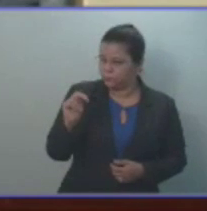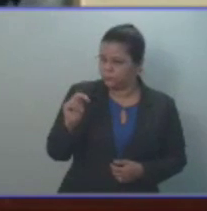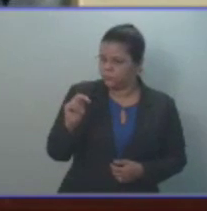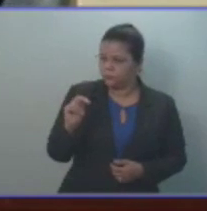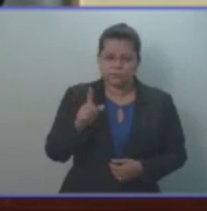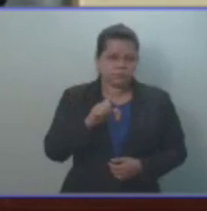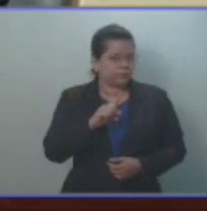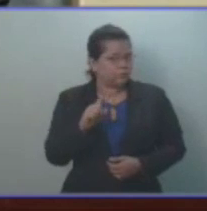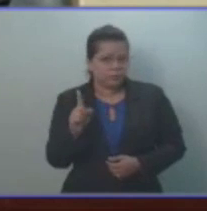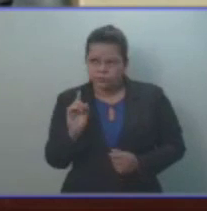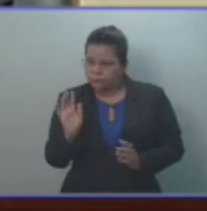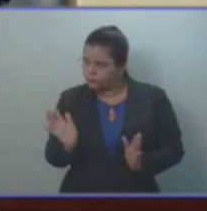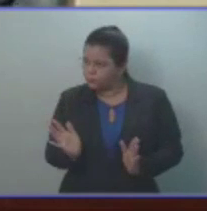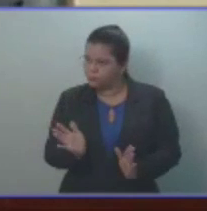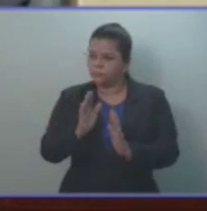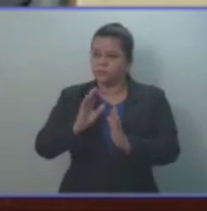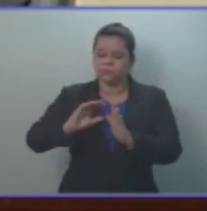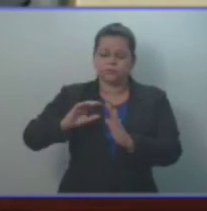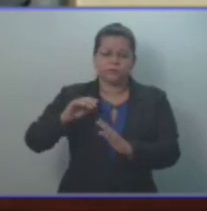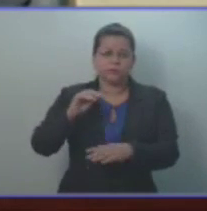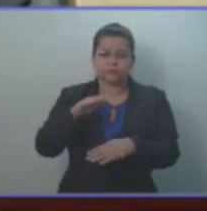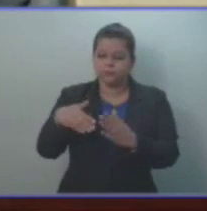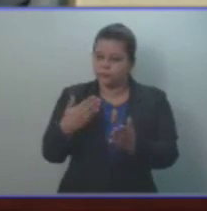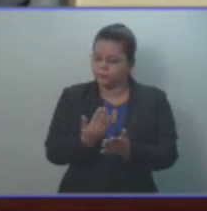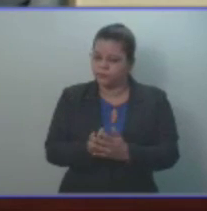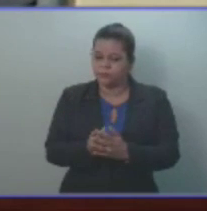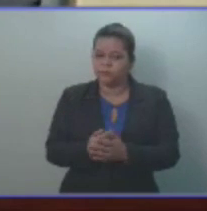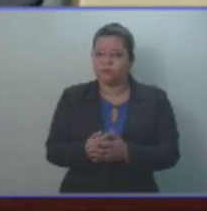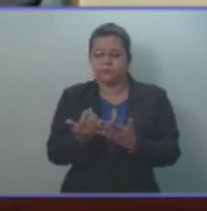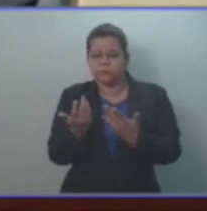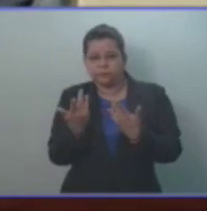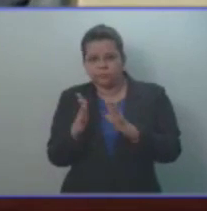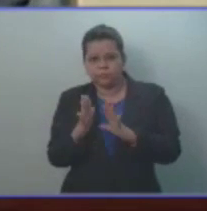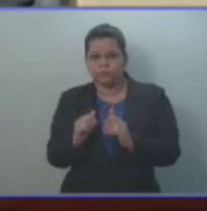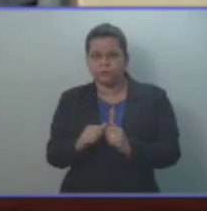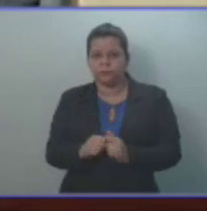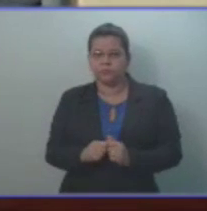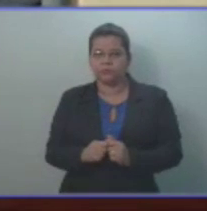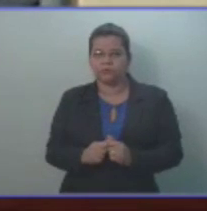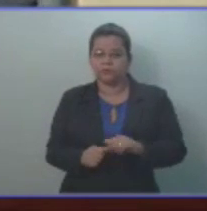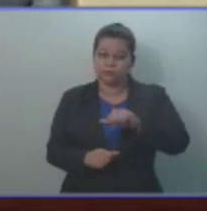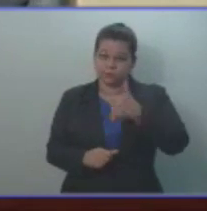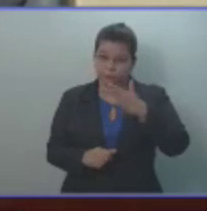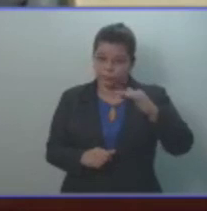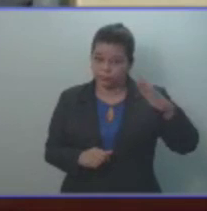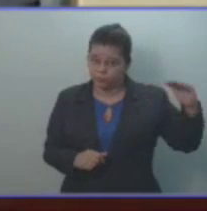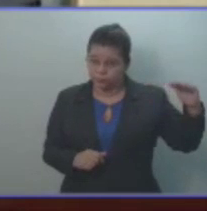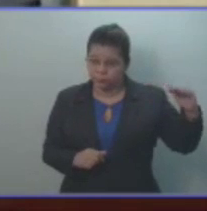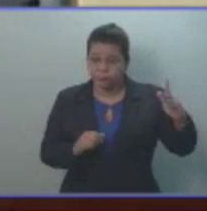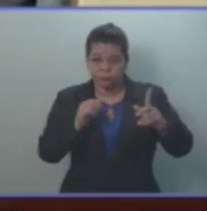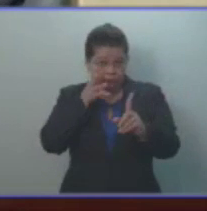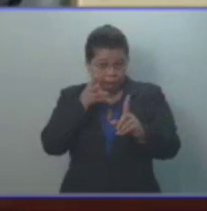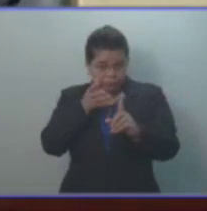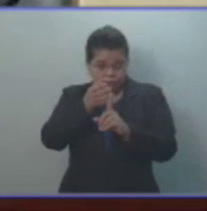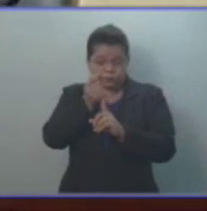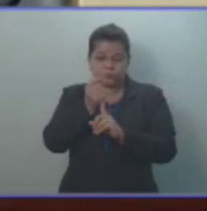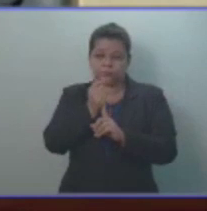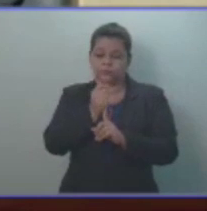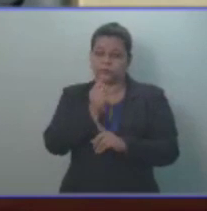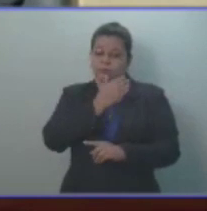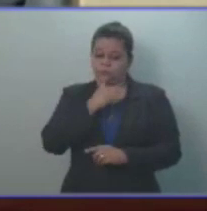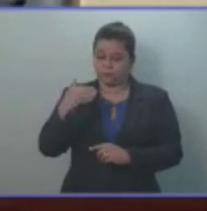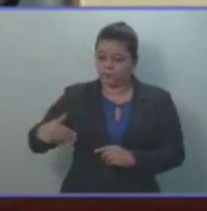desincentivar el cultivo de la caña y del café en el país? Si ese es un propósito del señor